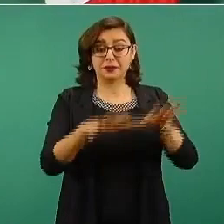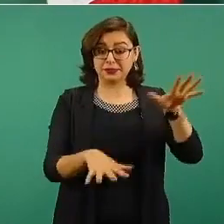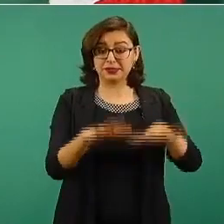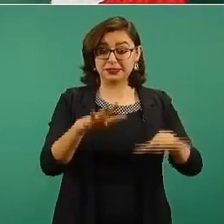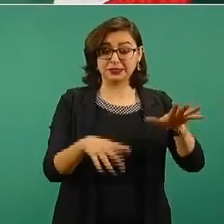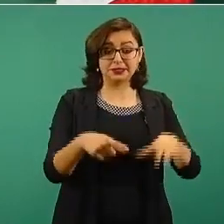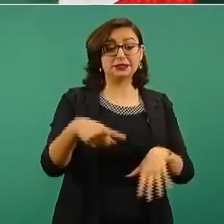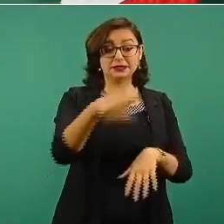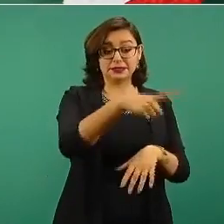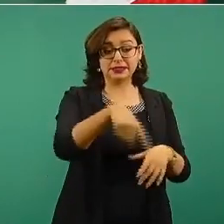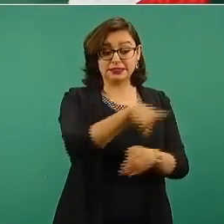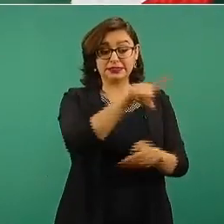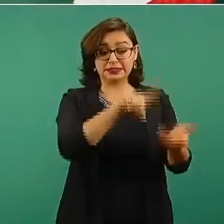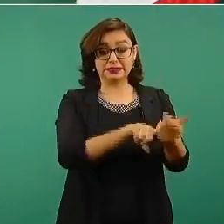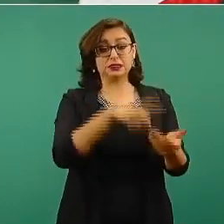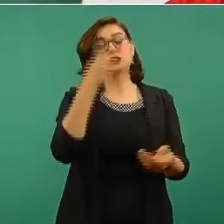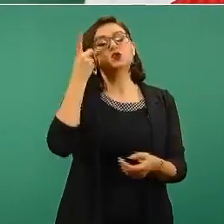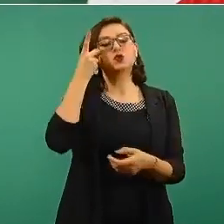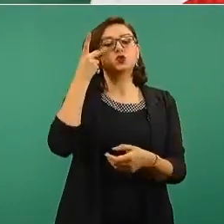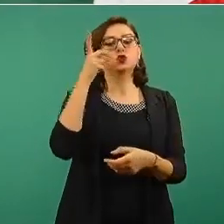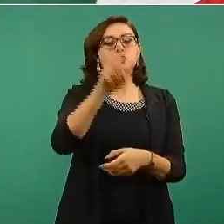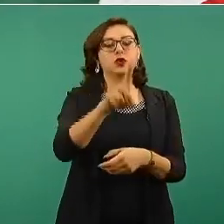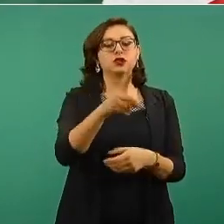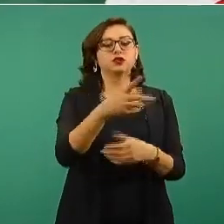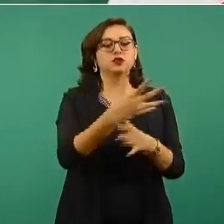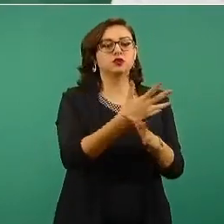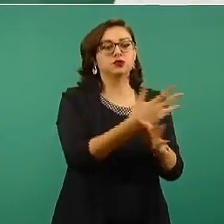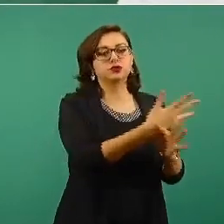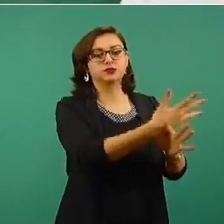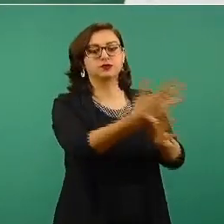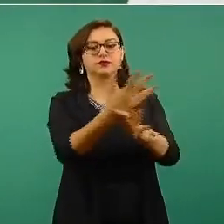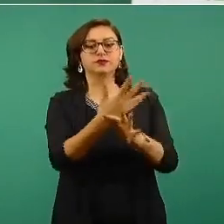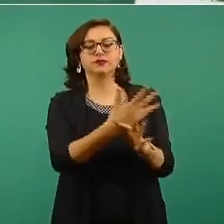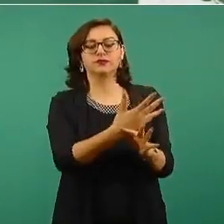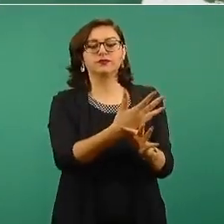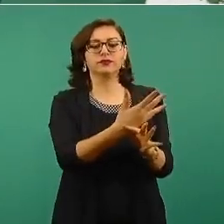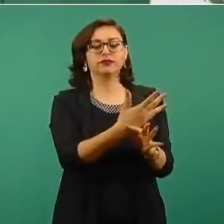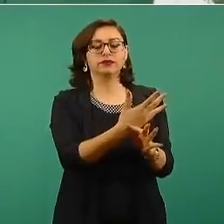que apuestan a que el presidente